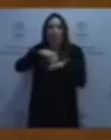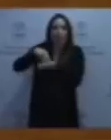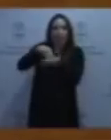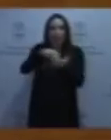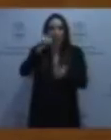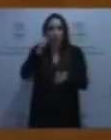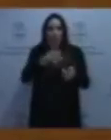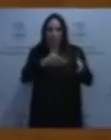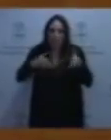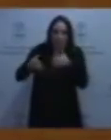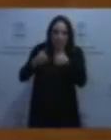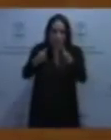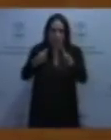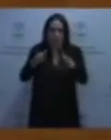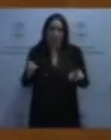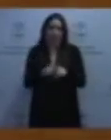por bravo que se ponga.